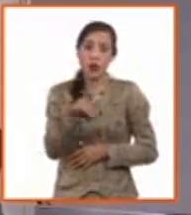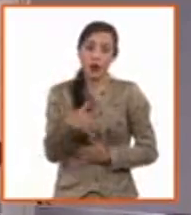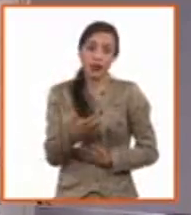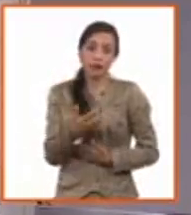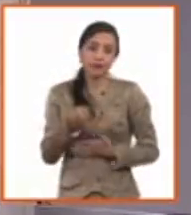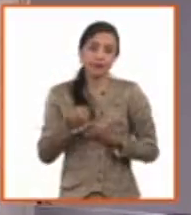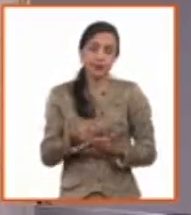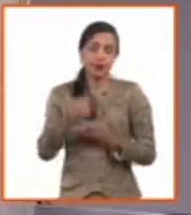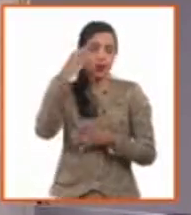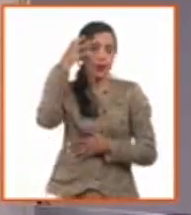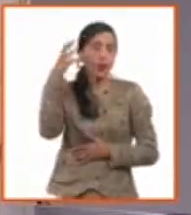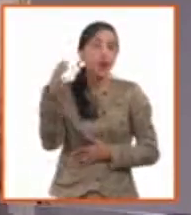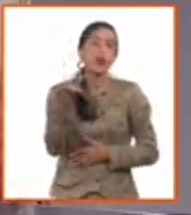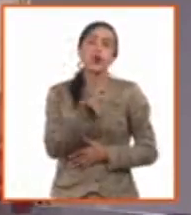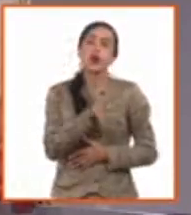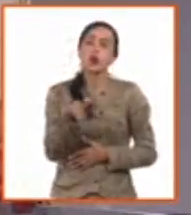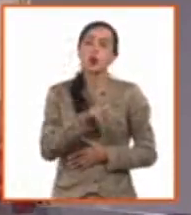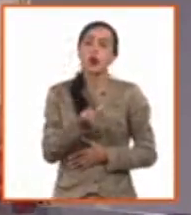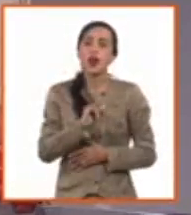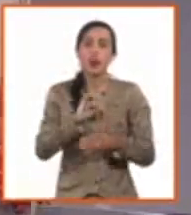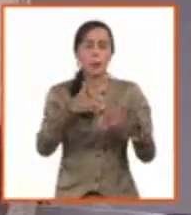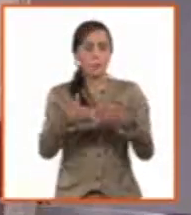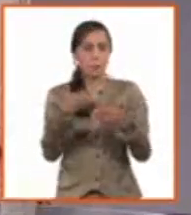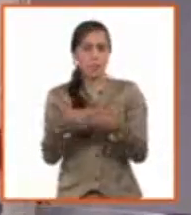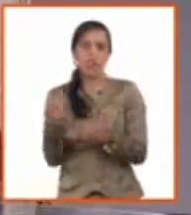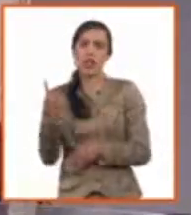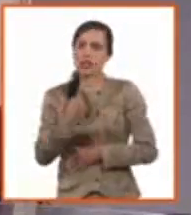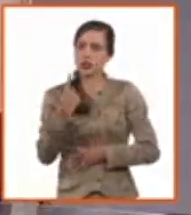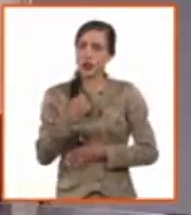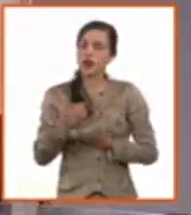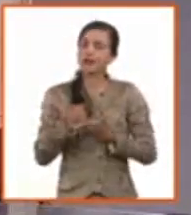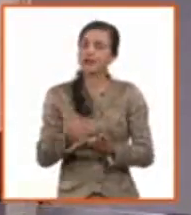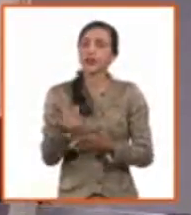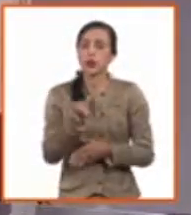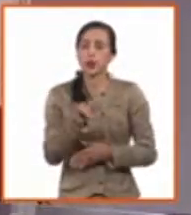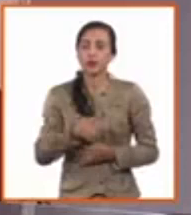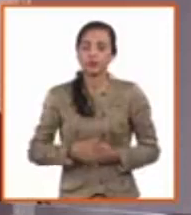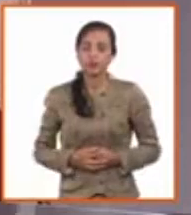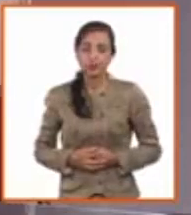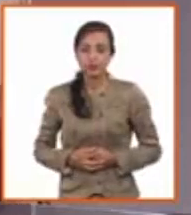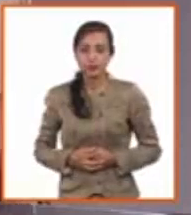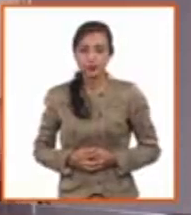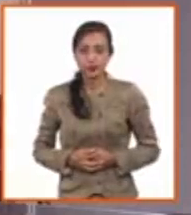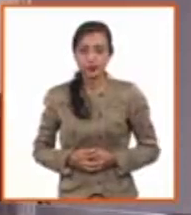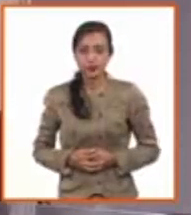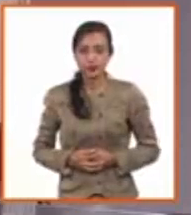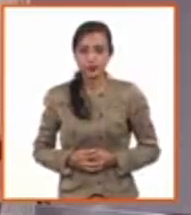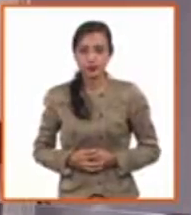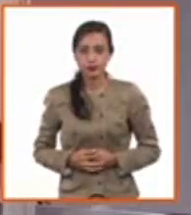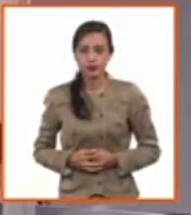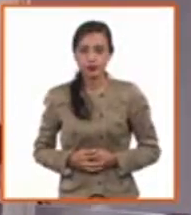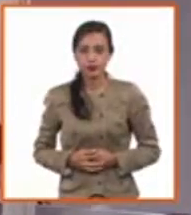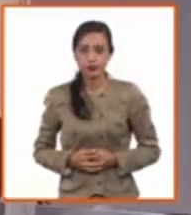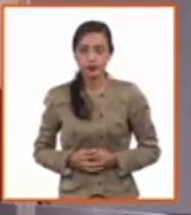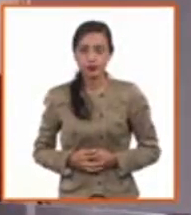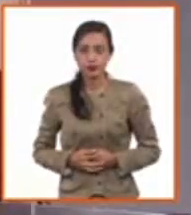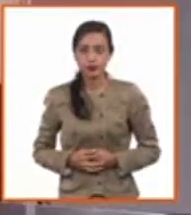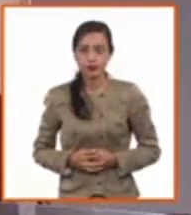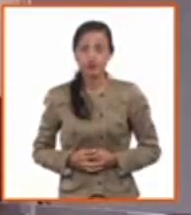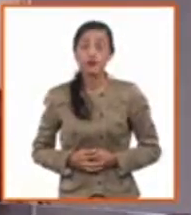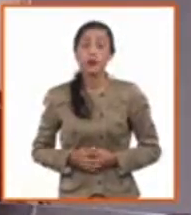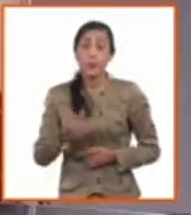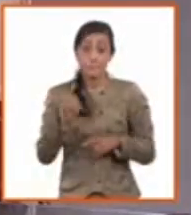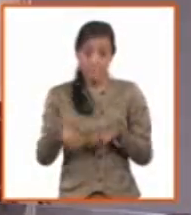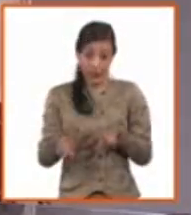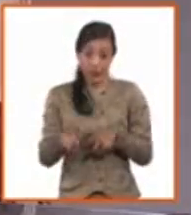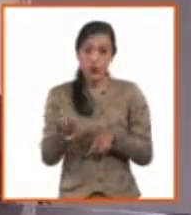central del estado y también de entidades nacionales pero además y a partir de ampliar el ejercicio de